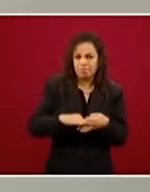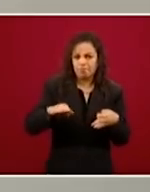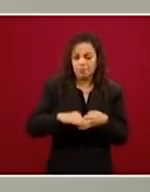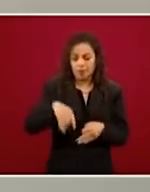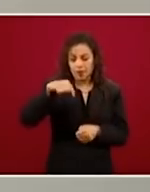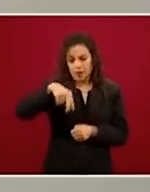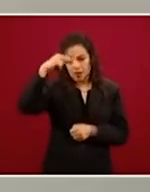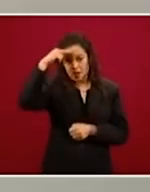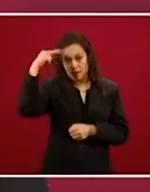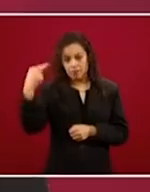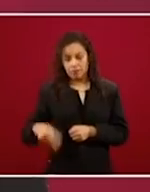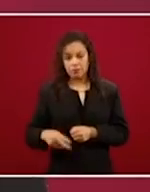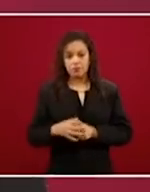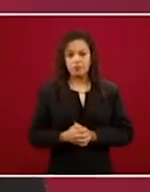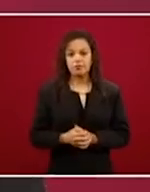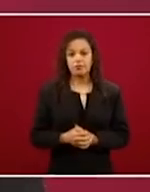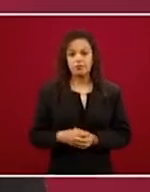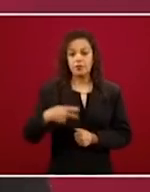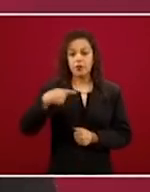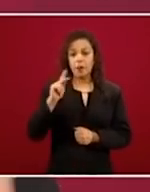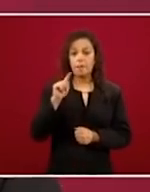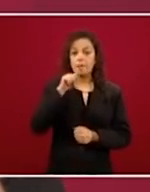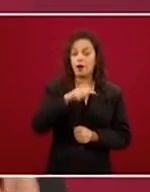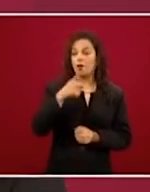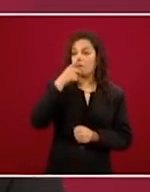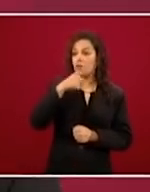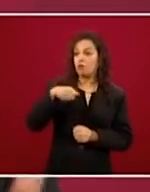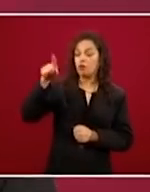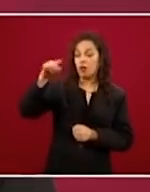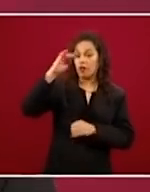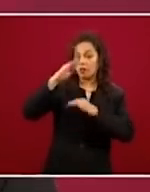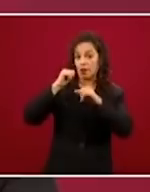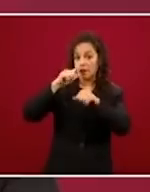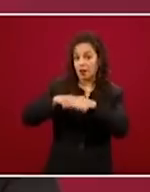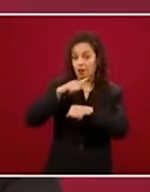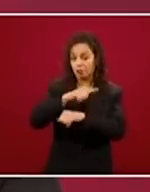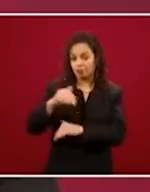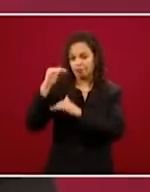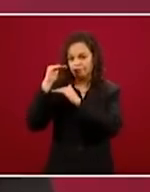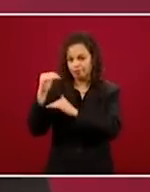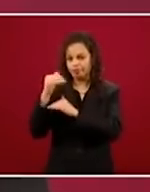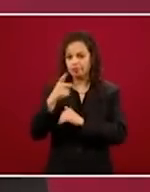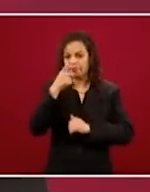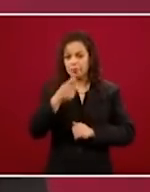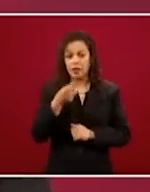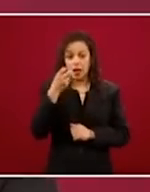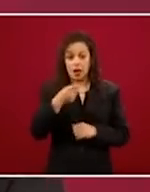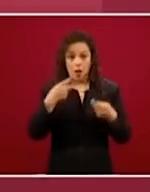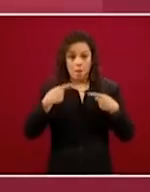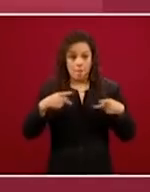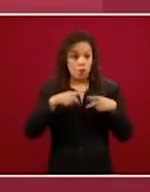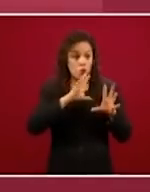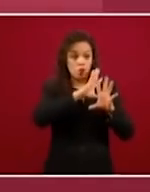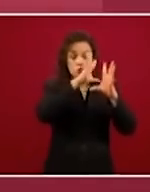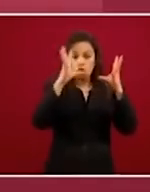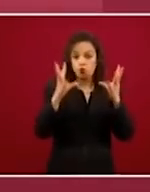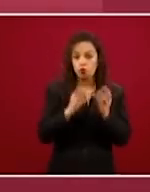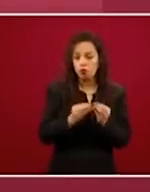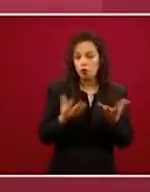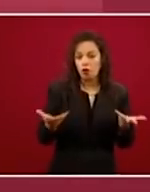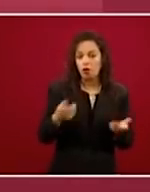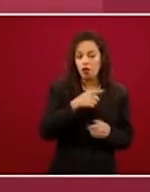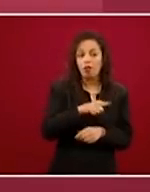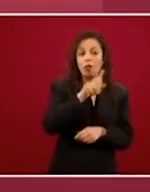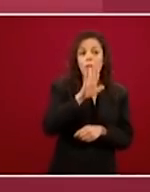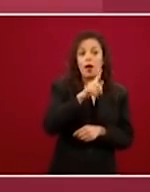recomendado de acuerdo a los estándares internacionales medidas extremas de tamizaje de todos y cada uno de estos pasajeros italia decidió